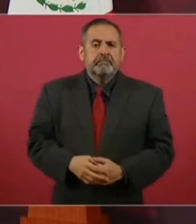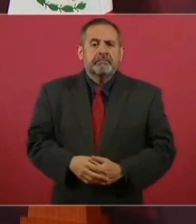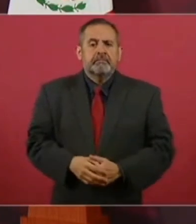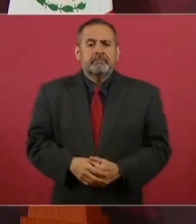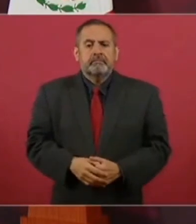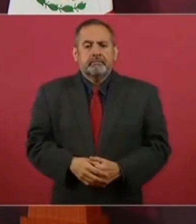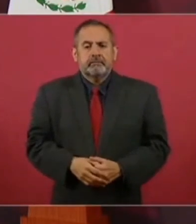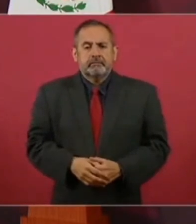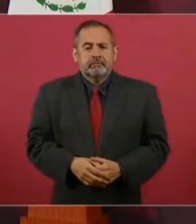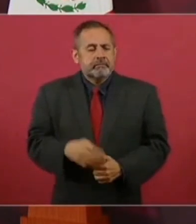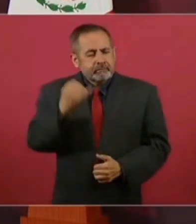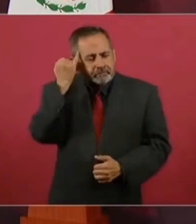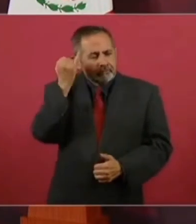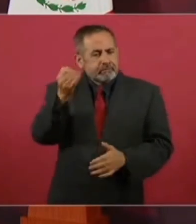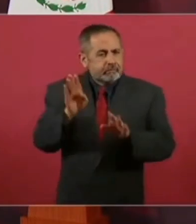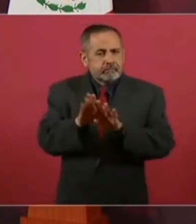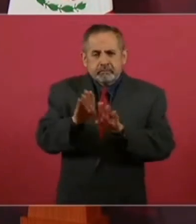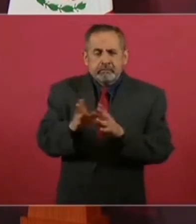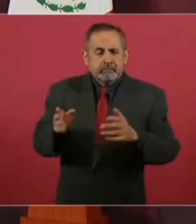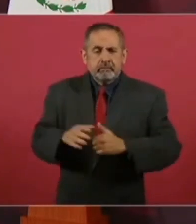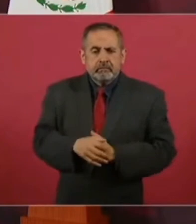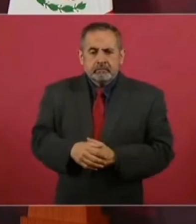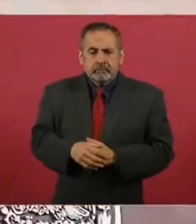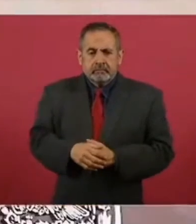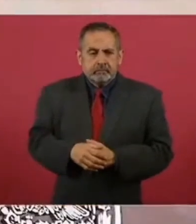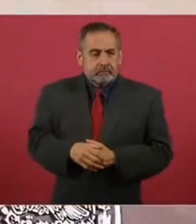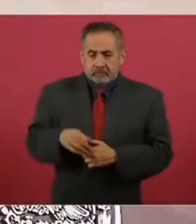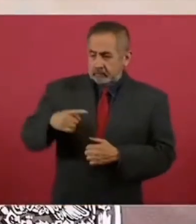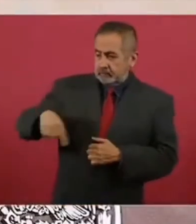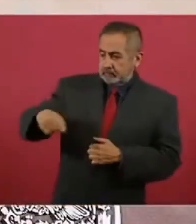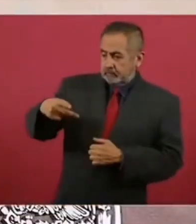que el gobierno no tuviese